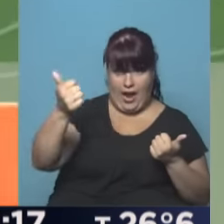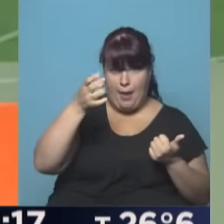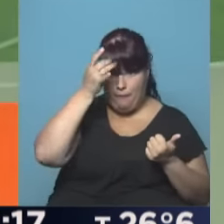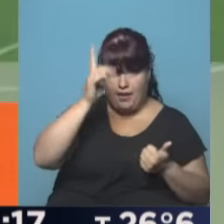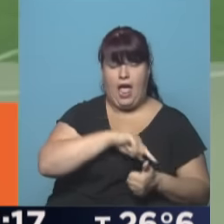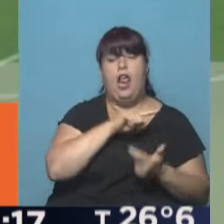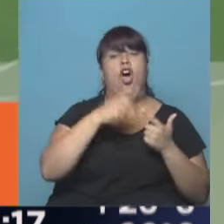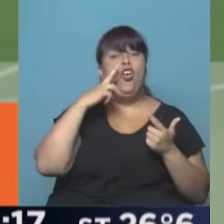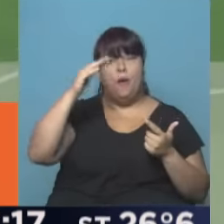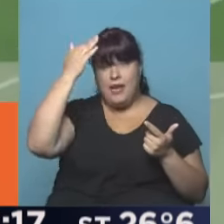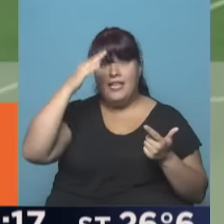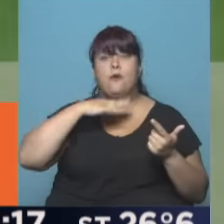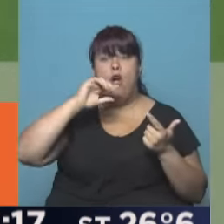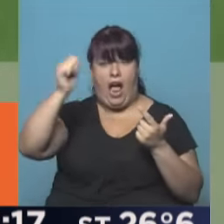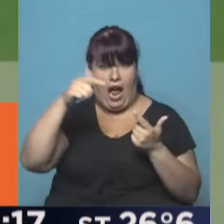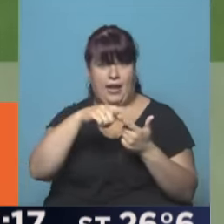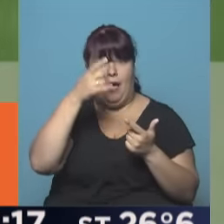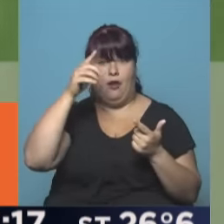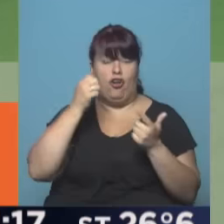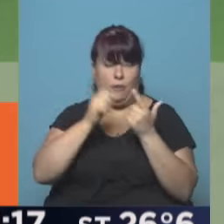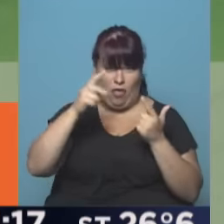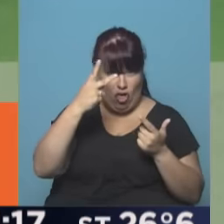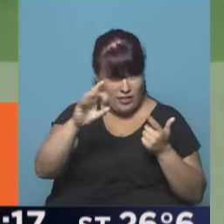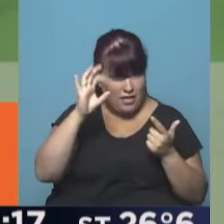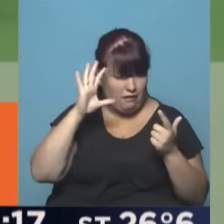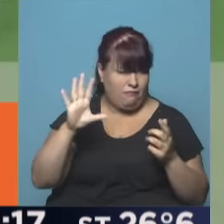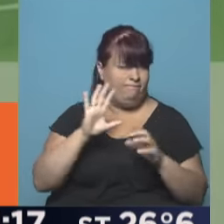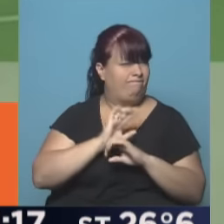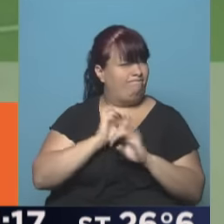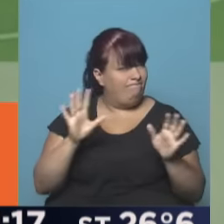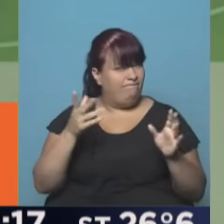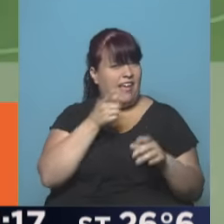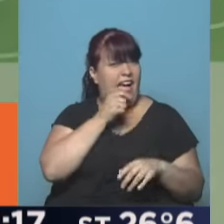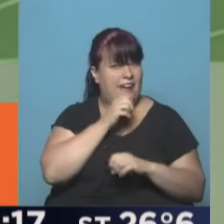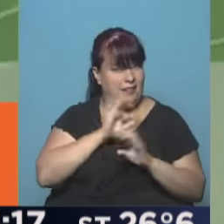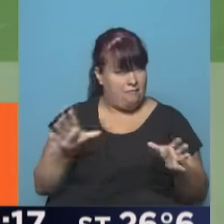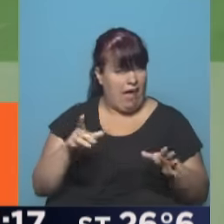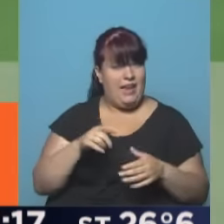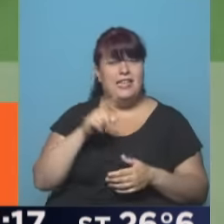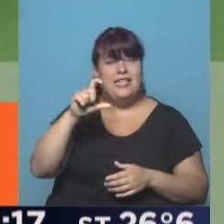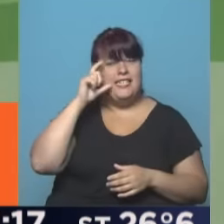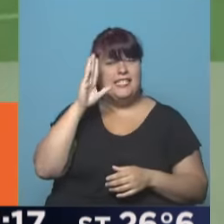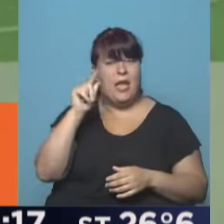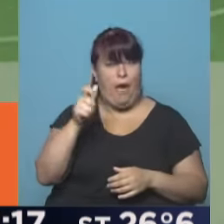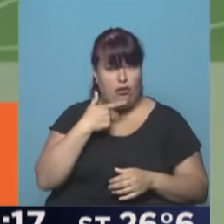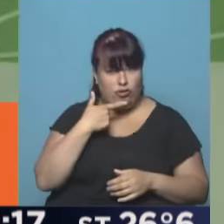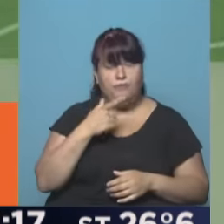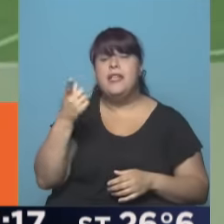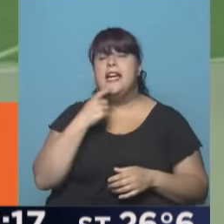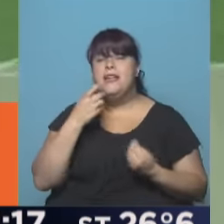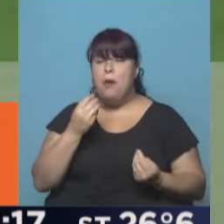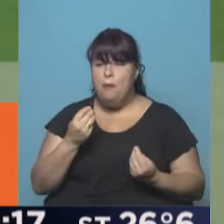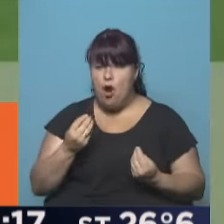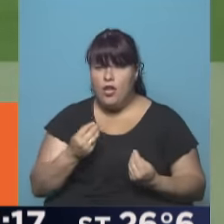penales, 2015 con Boca Juniors. 2-0, ¿se acuerdan del controvertido arbitraje de Ceballos? Y a River, ¿por qué le